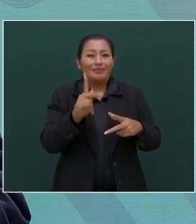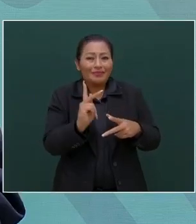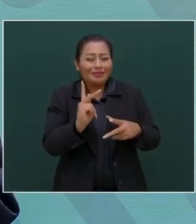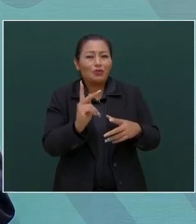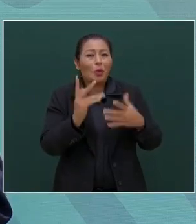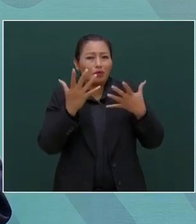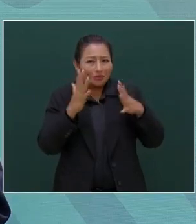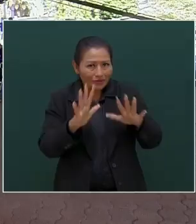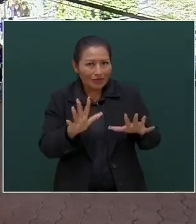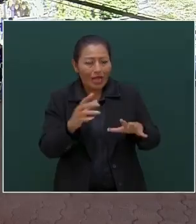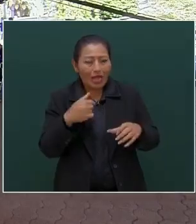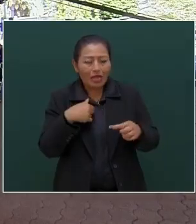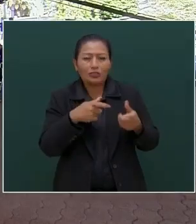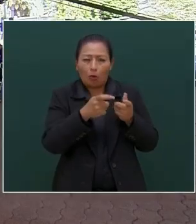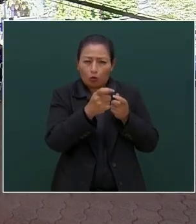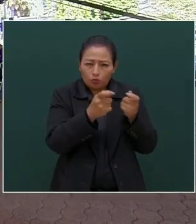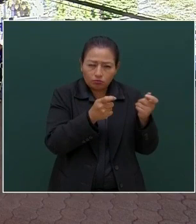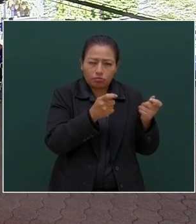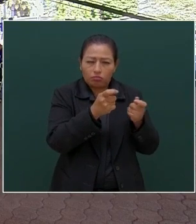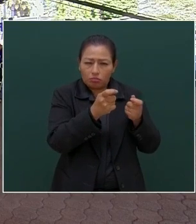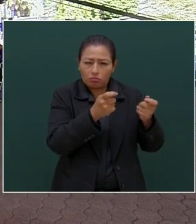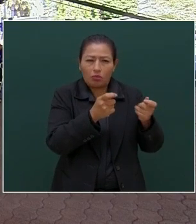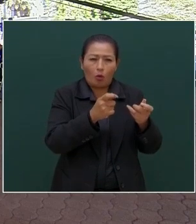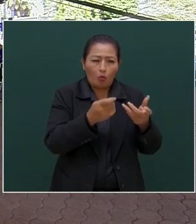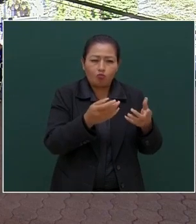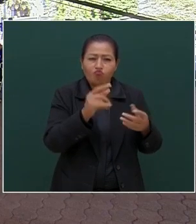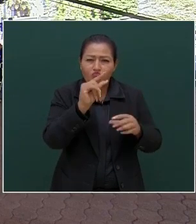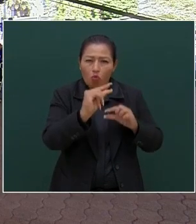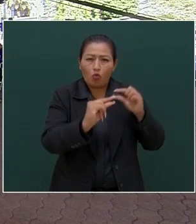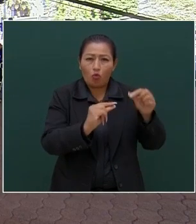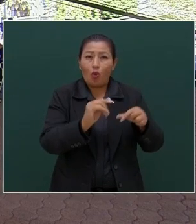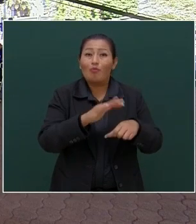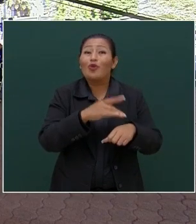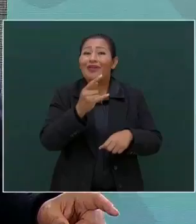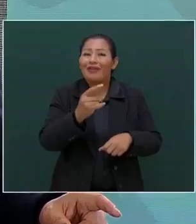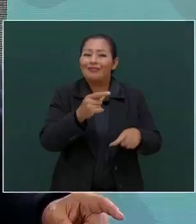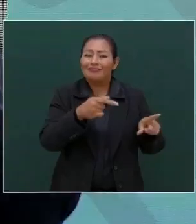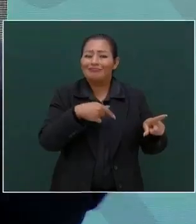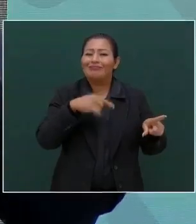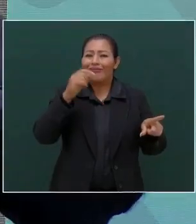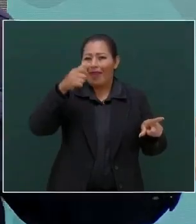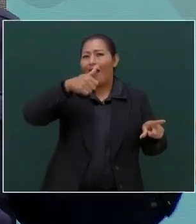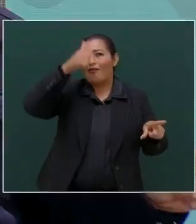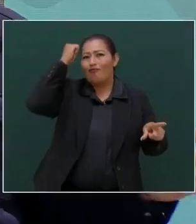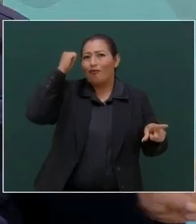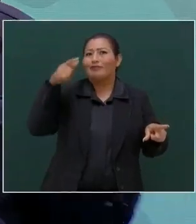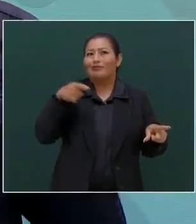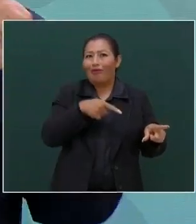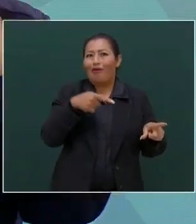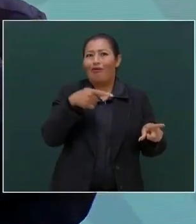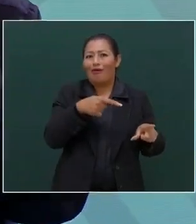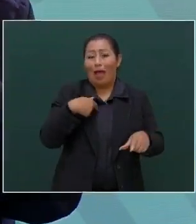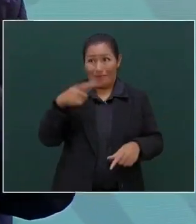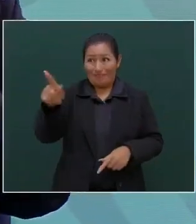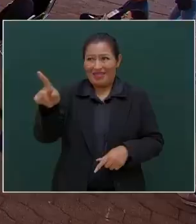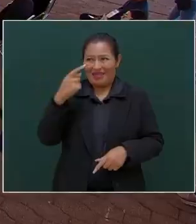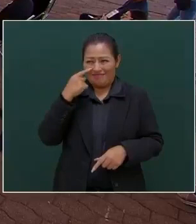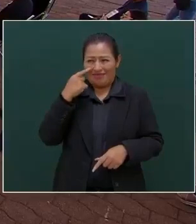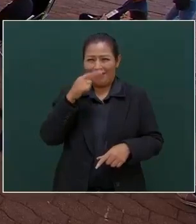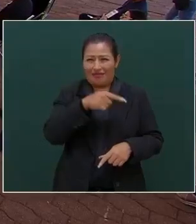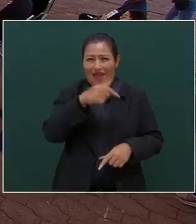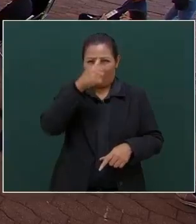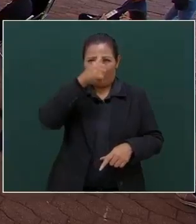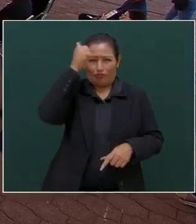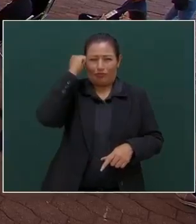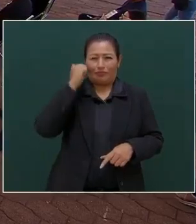estamos controlando esta situación. Ahora Alfonso. Alfonso, miren,